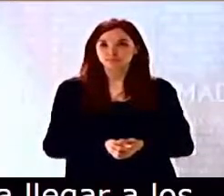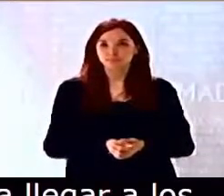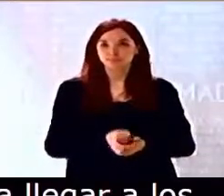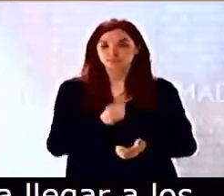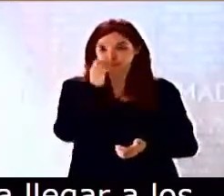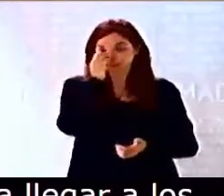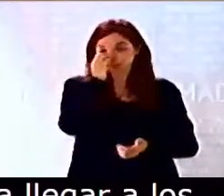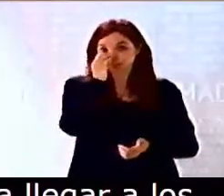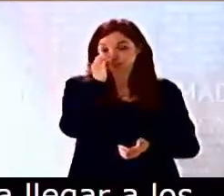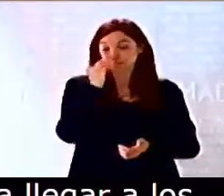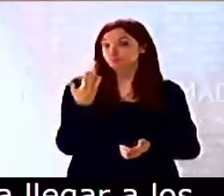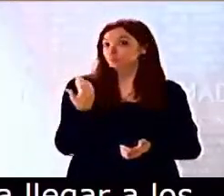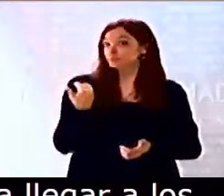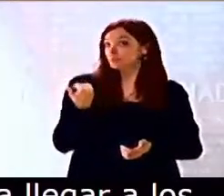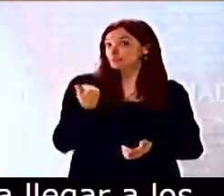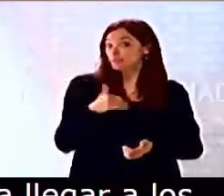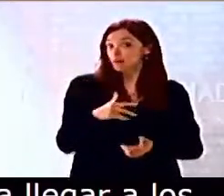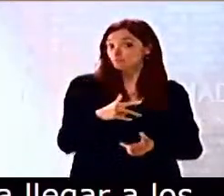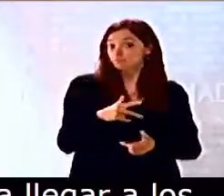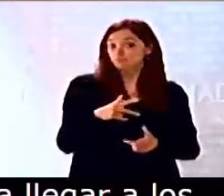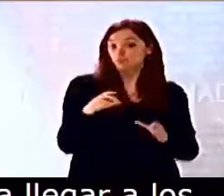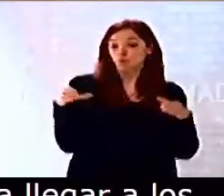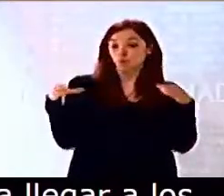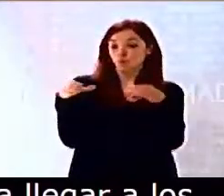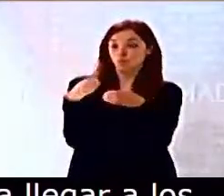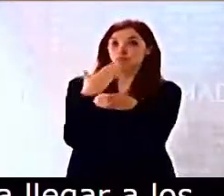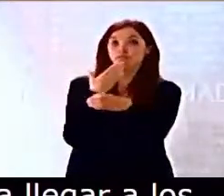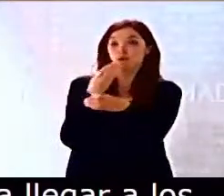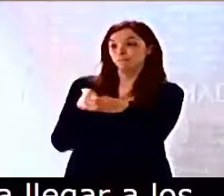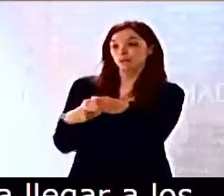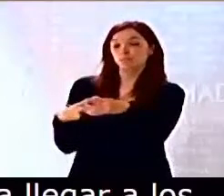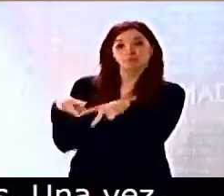Una vez vacunados a estos grupos de